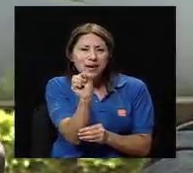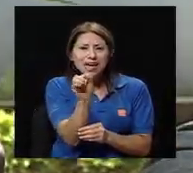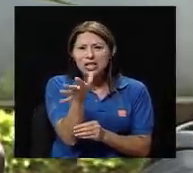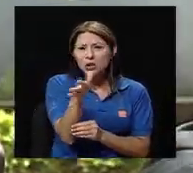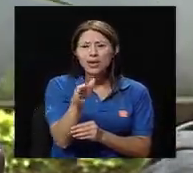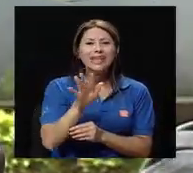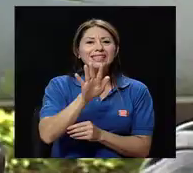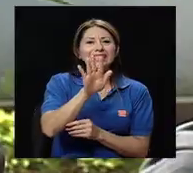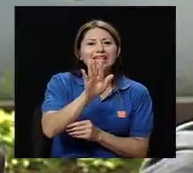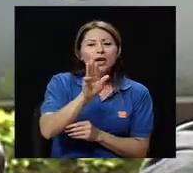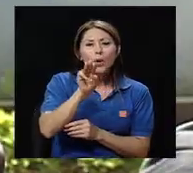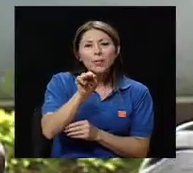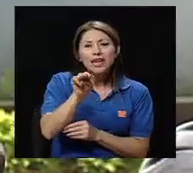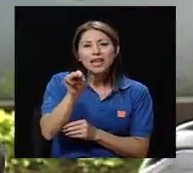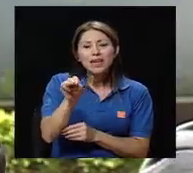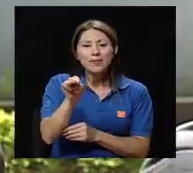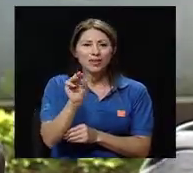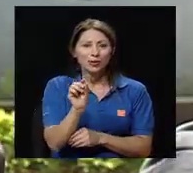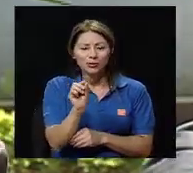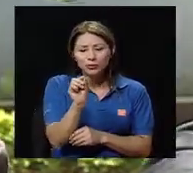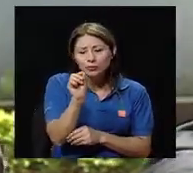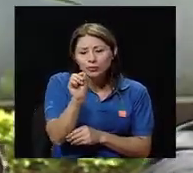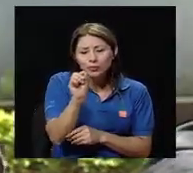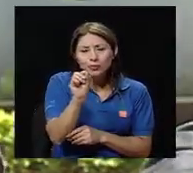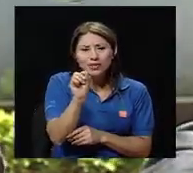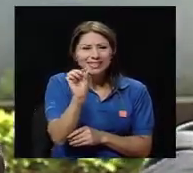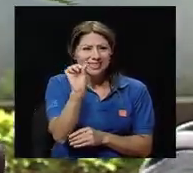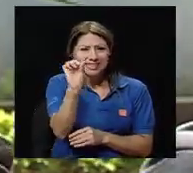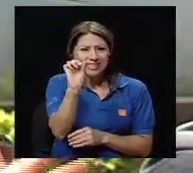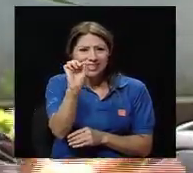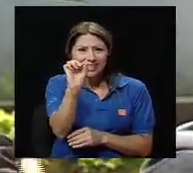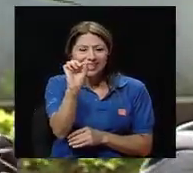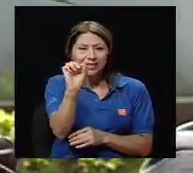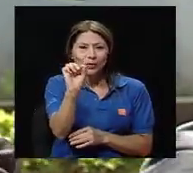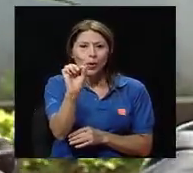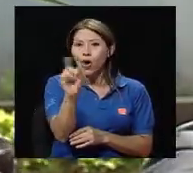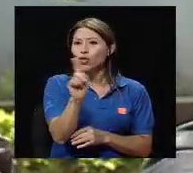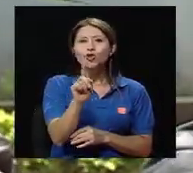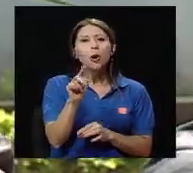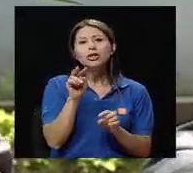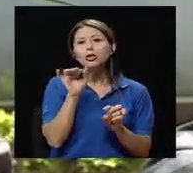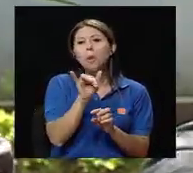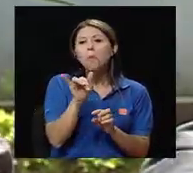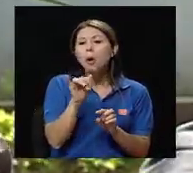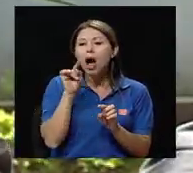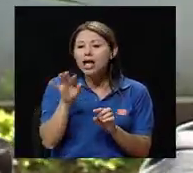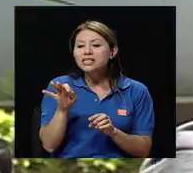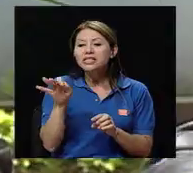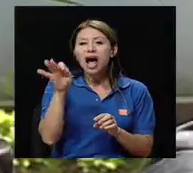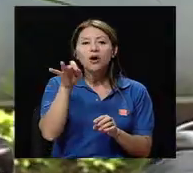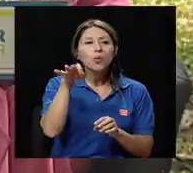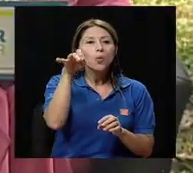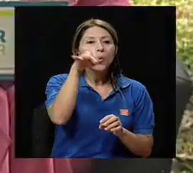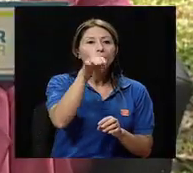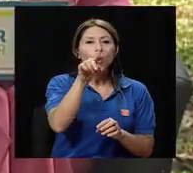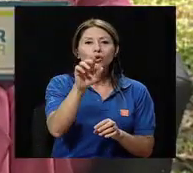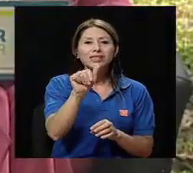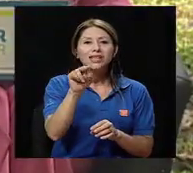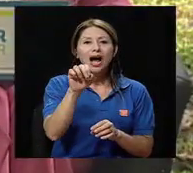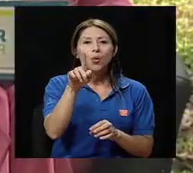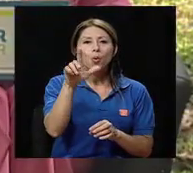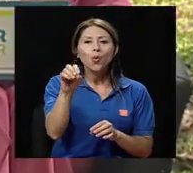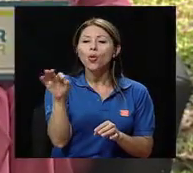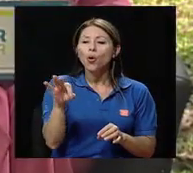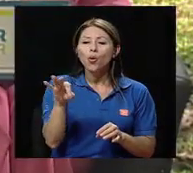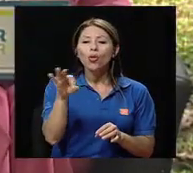milímetros, cuando mucho, menos de un centímetro en ocasiones, un centímetro más. No el zancudo grande, que a veces es lo que confunde a la gente y demás. Normalmente es